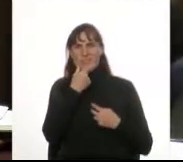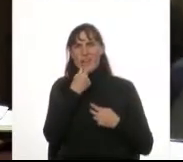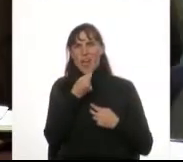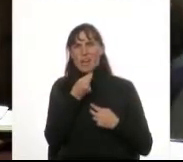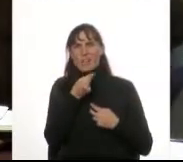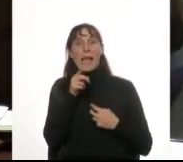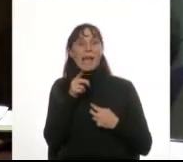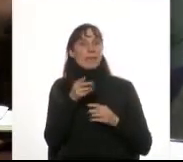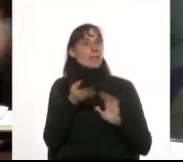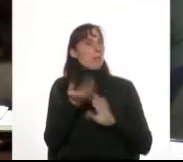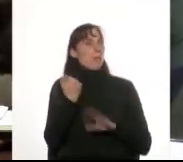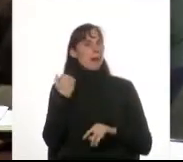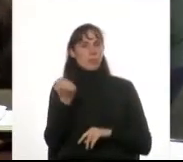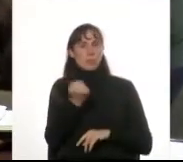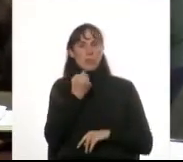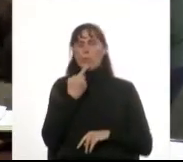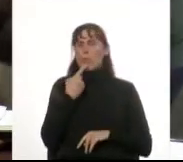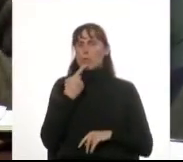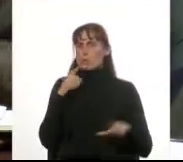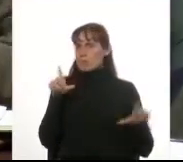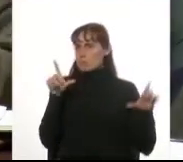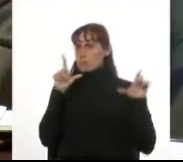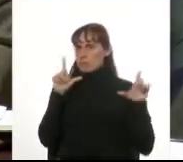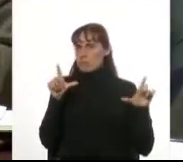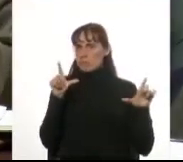es el papel de la política.